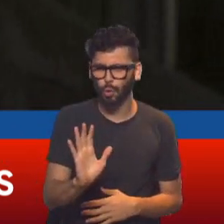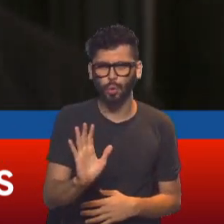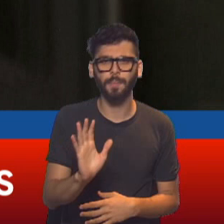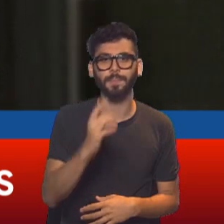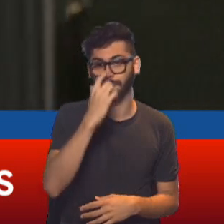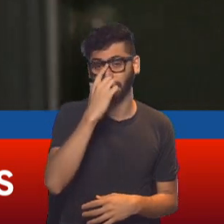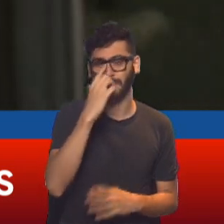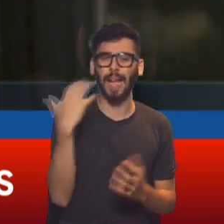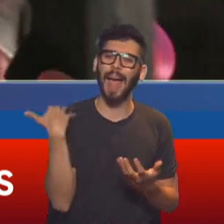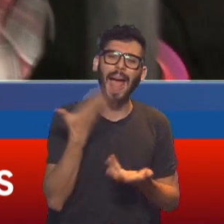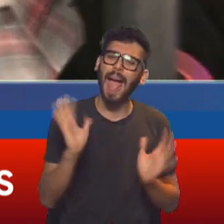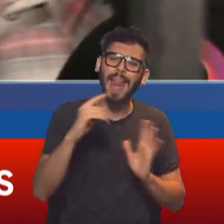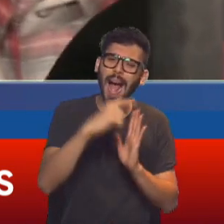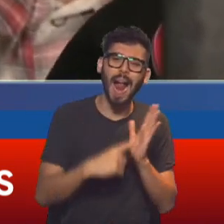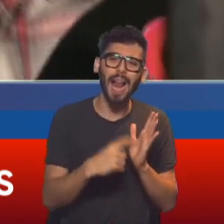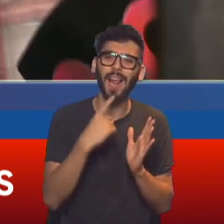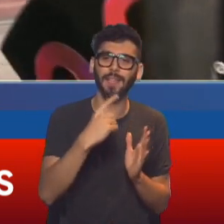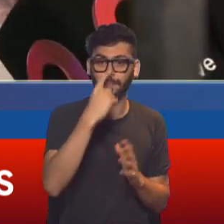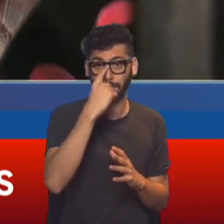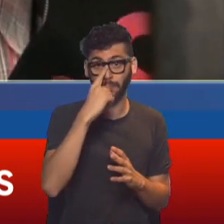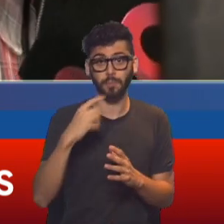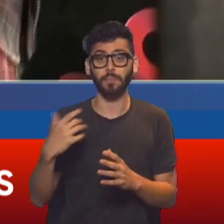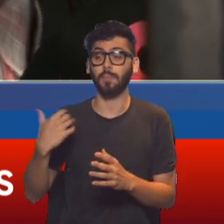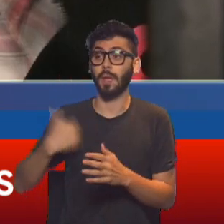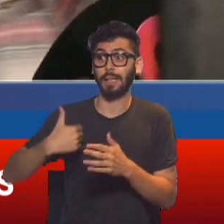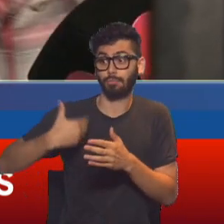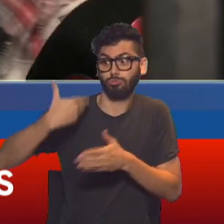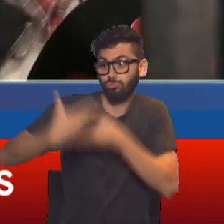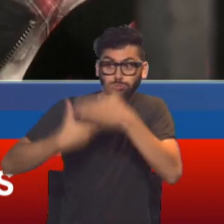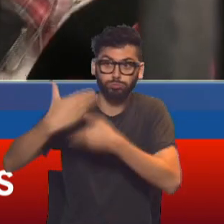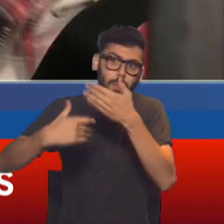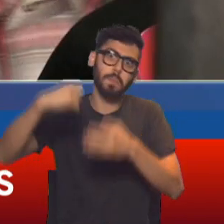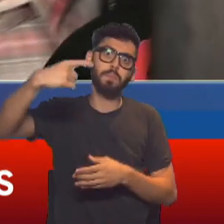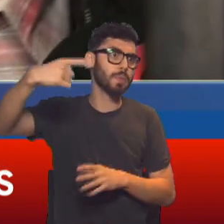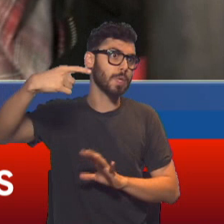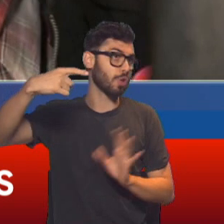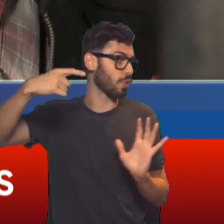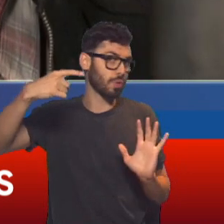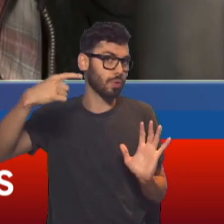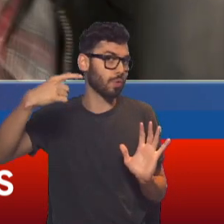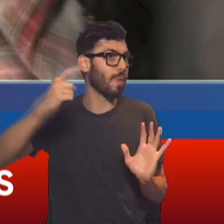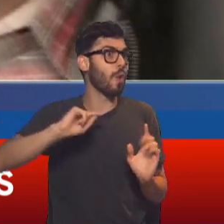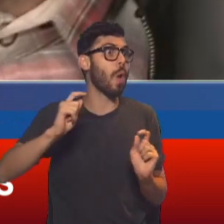generales el planteo es no se va a comprometer ni el crecimiento ni el ajuste y se va a afrontar